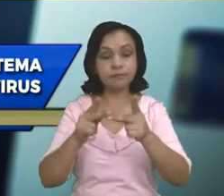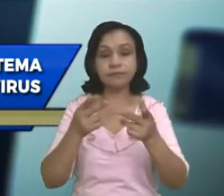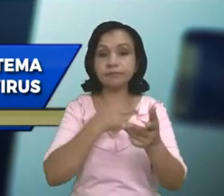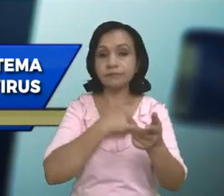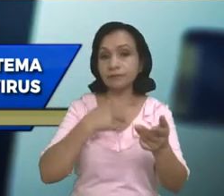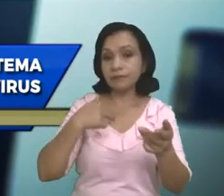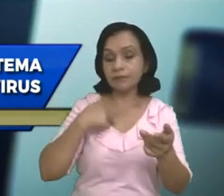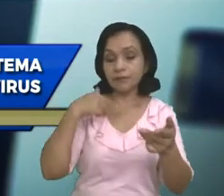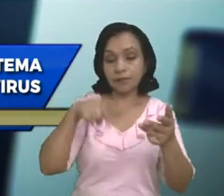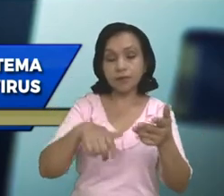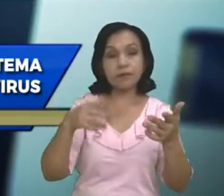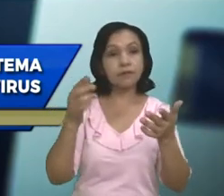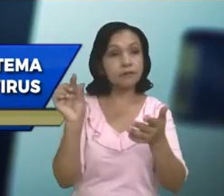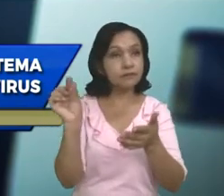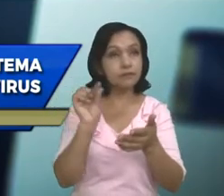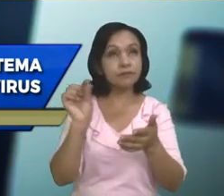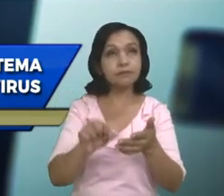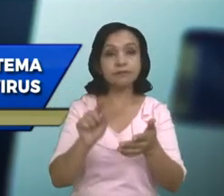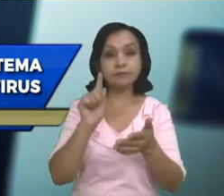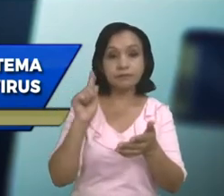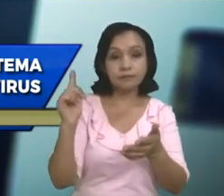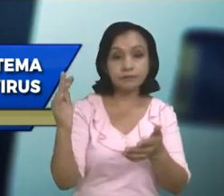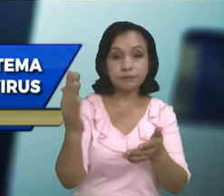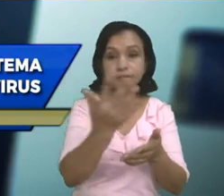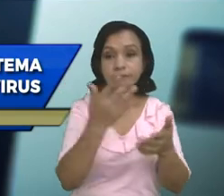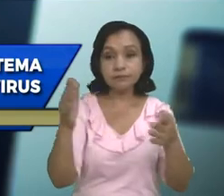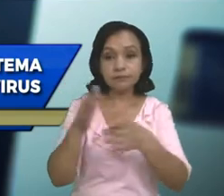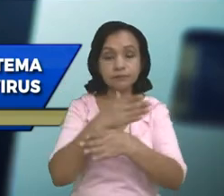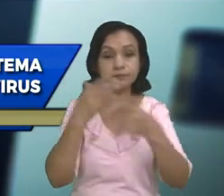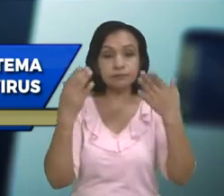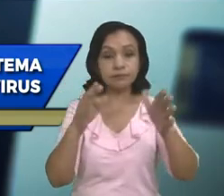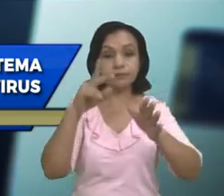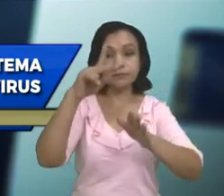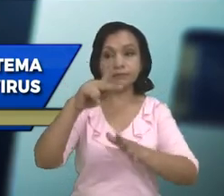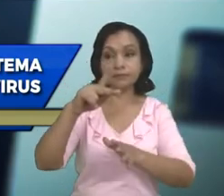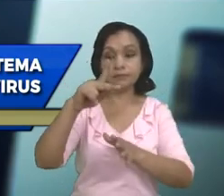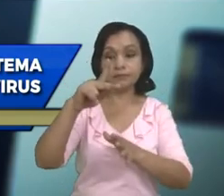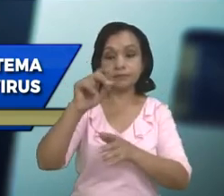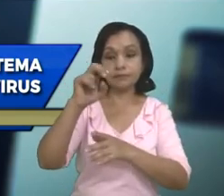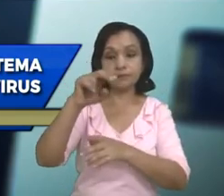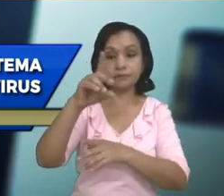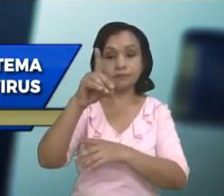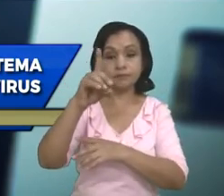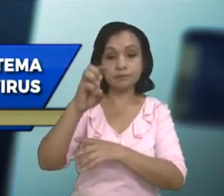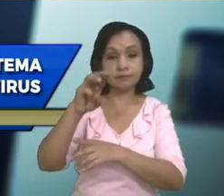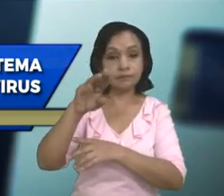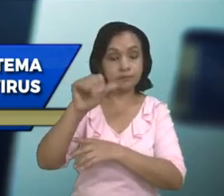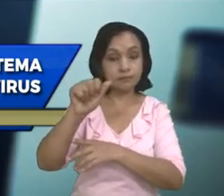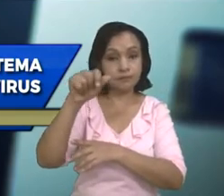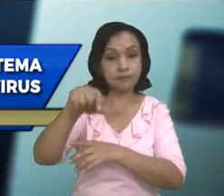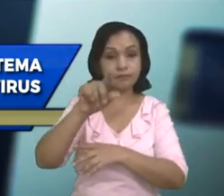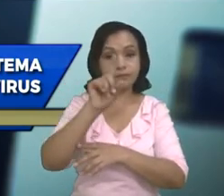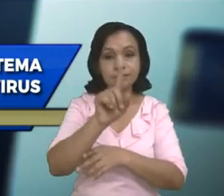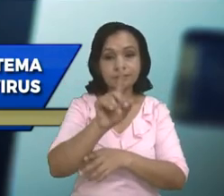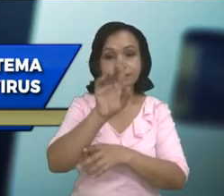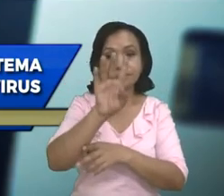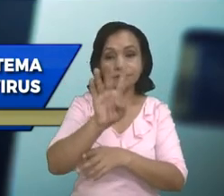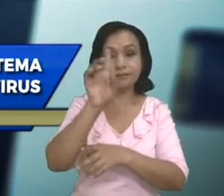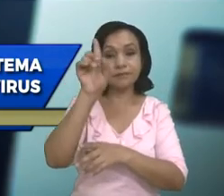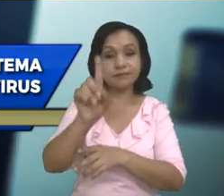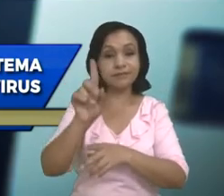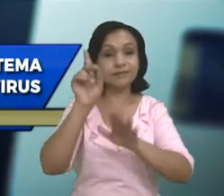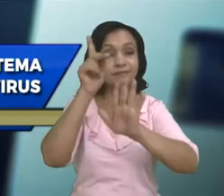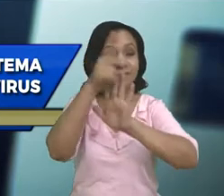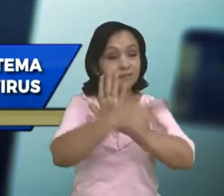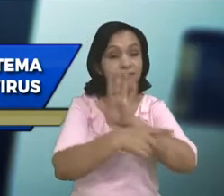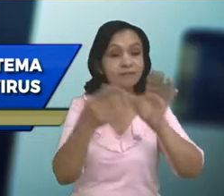a que actualmente toda esta situación ya de pandemia estamos hablando que a este momento hay 141 países